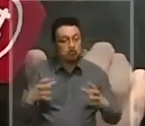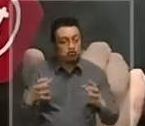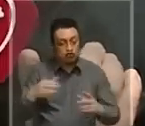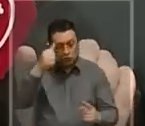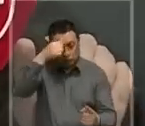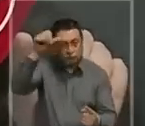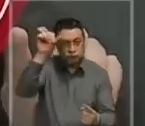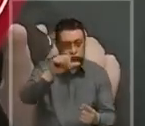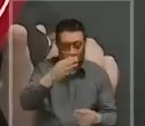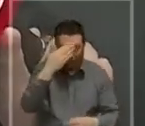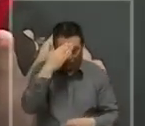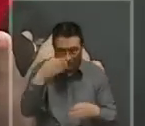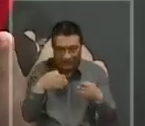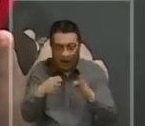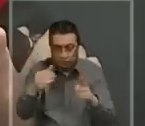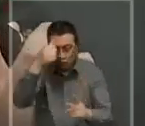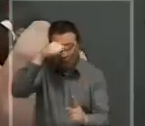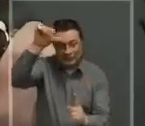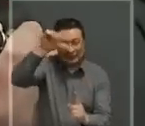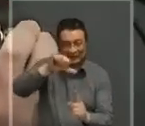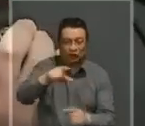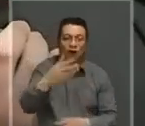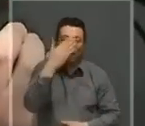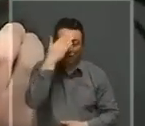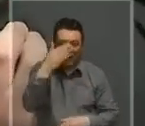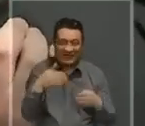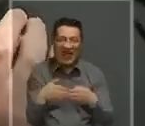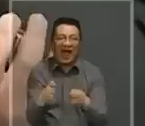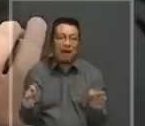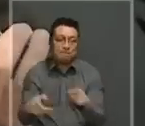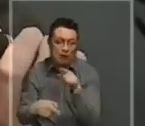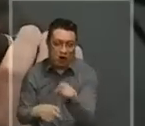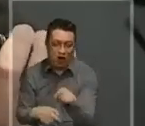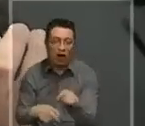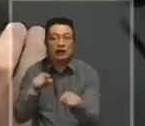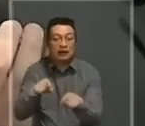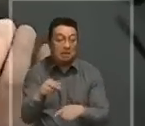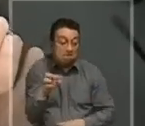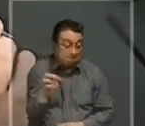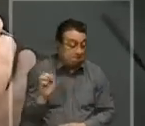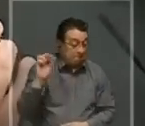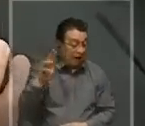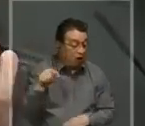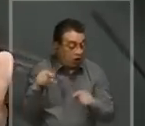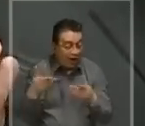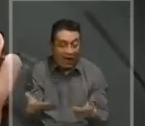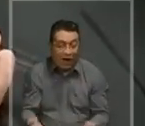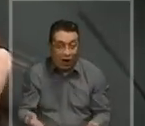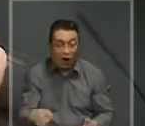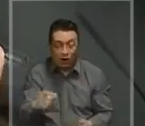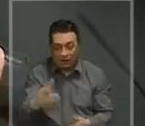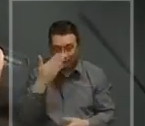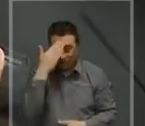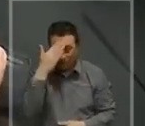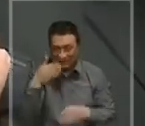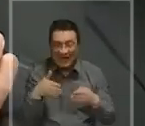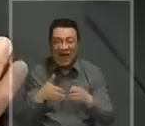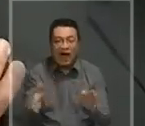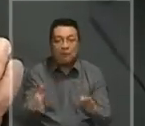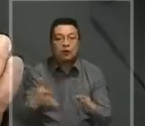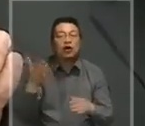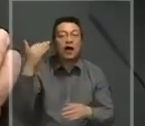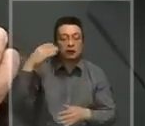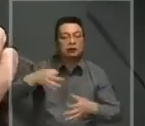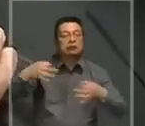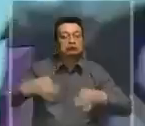Frente Amplio, ha castigado al Frente Amplio. Yo diría que este es el peor momento del Frente Amplio desde que se consolidó